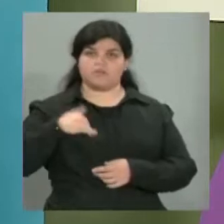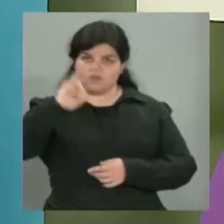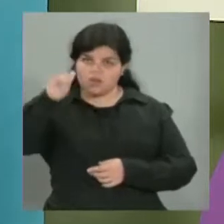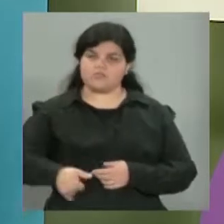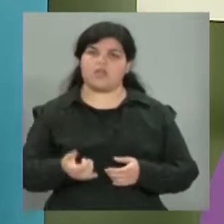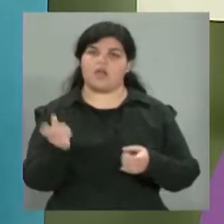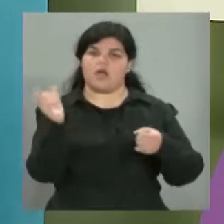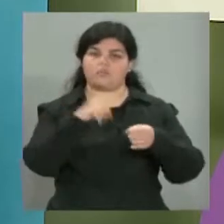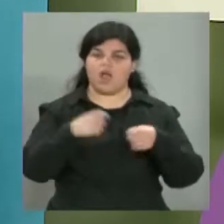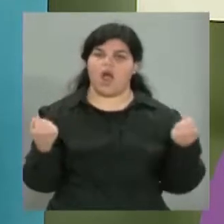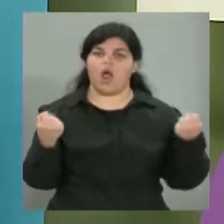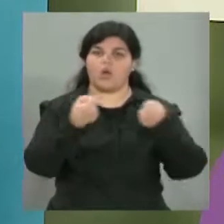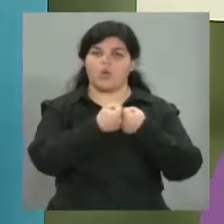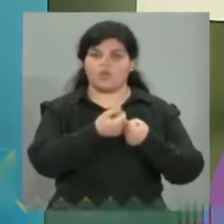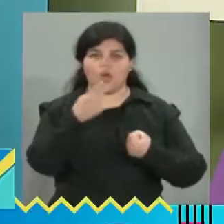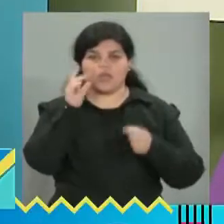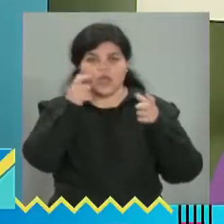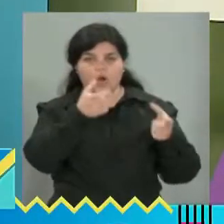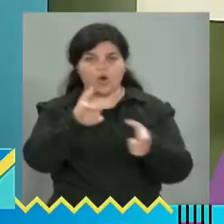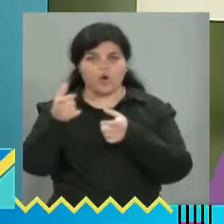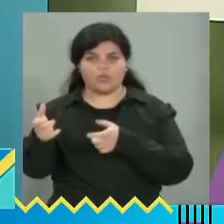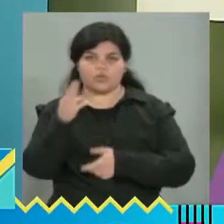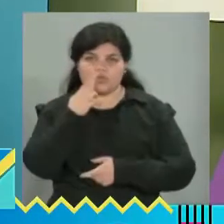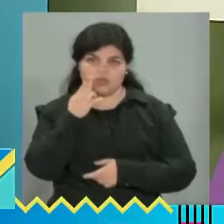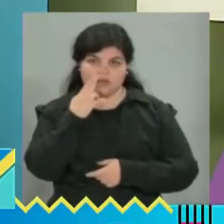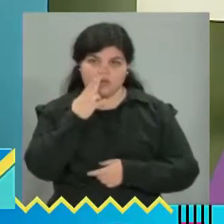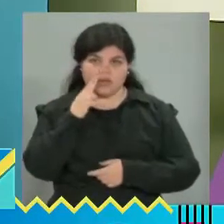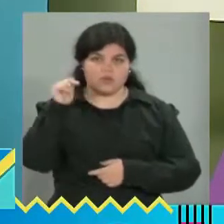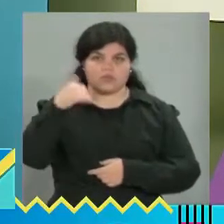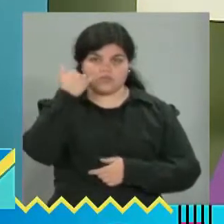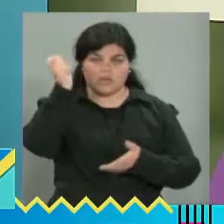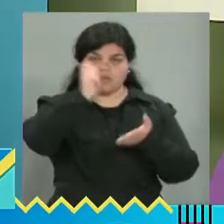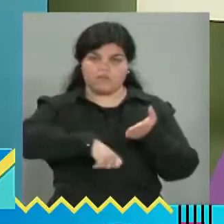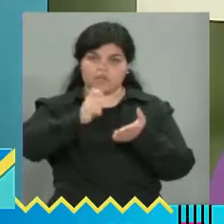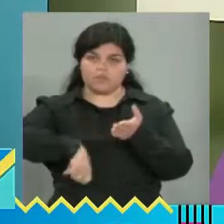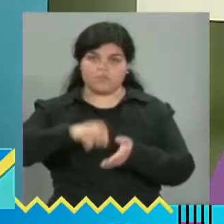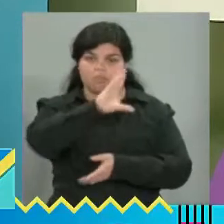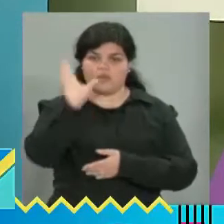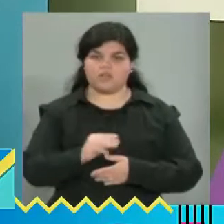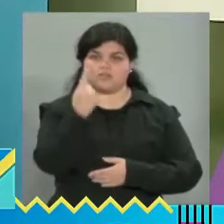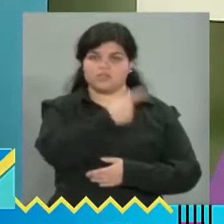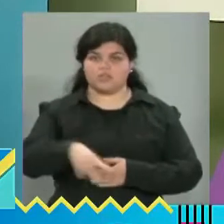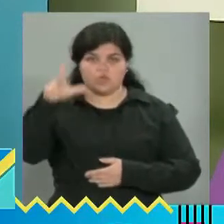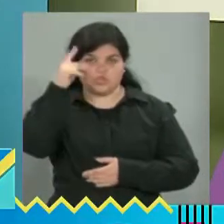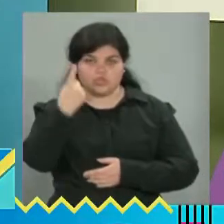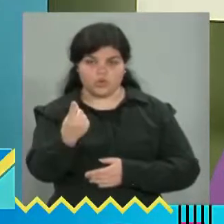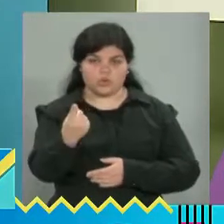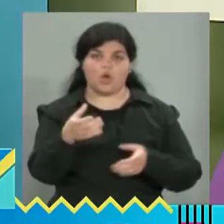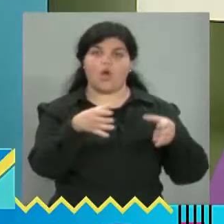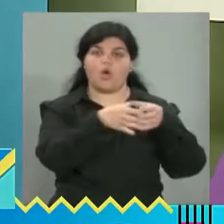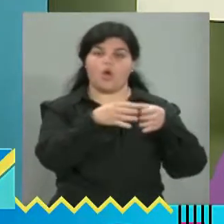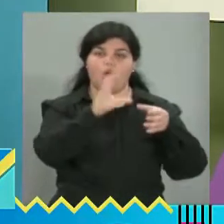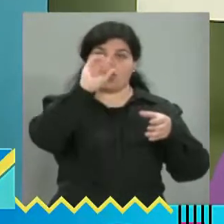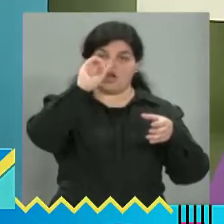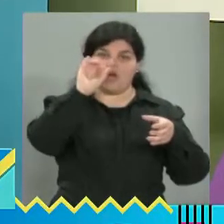convenio marco de control de tabaco que firmaron 181 países, ¿sí?, con la Organización Mundial de la Salud. Argentina